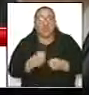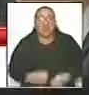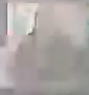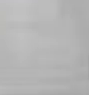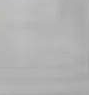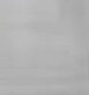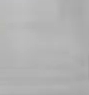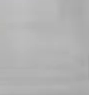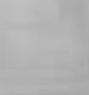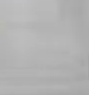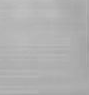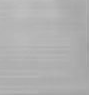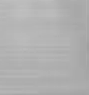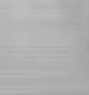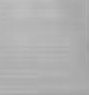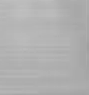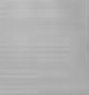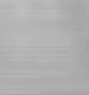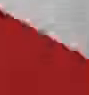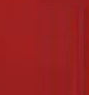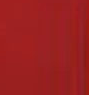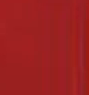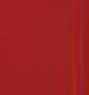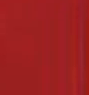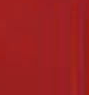y sabemos que...